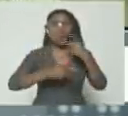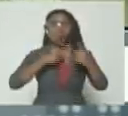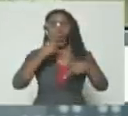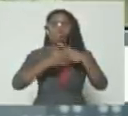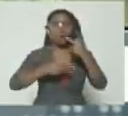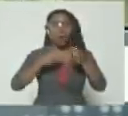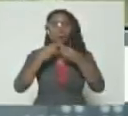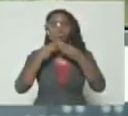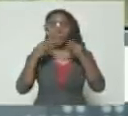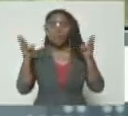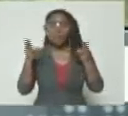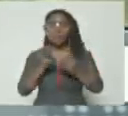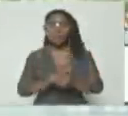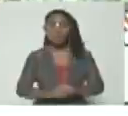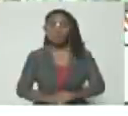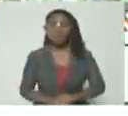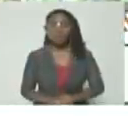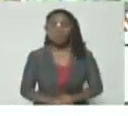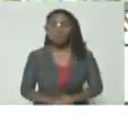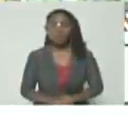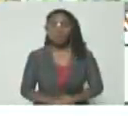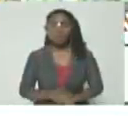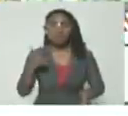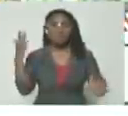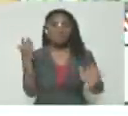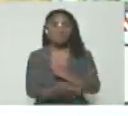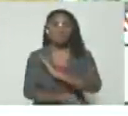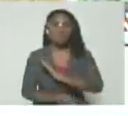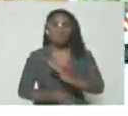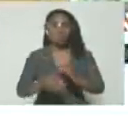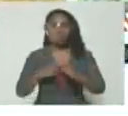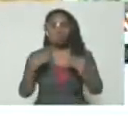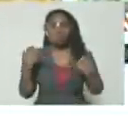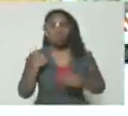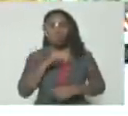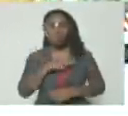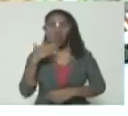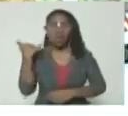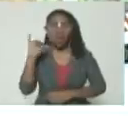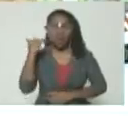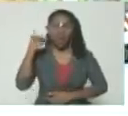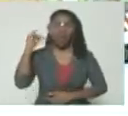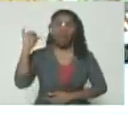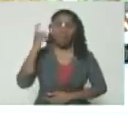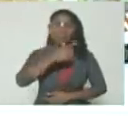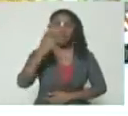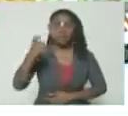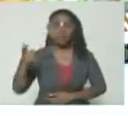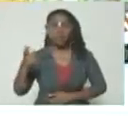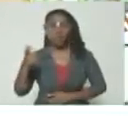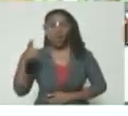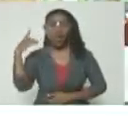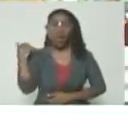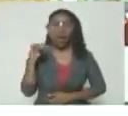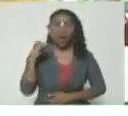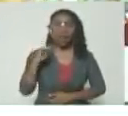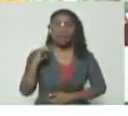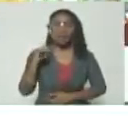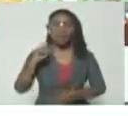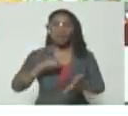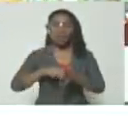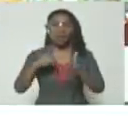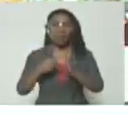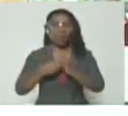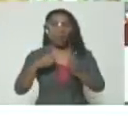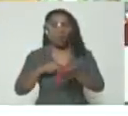públicas y sobre todo tenemos con qué. Tenemos el pulmón, la